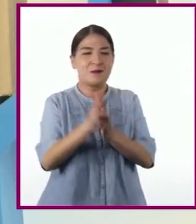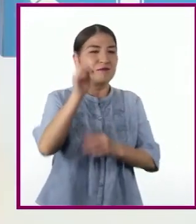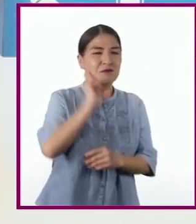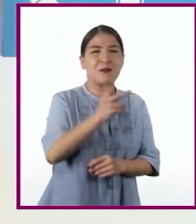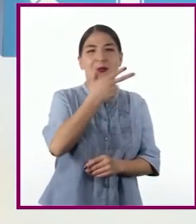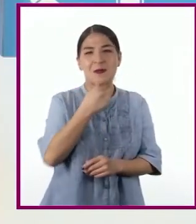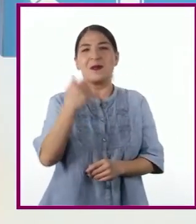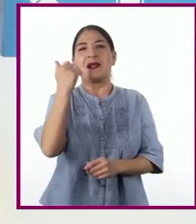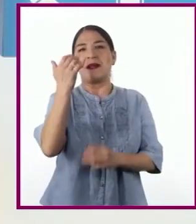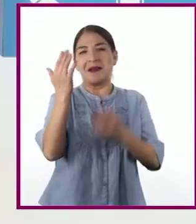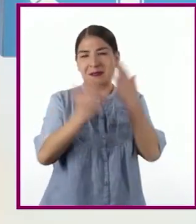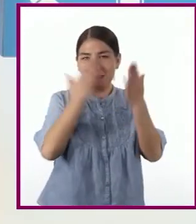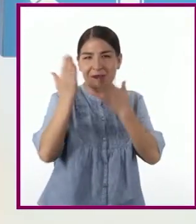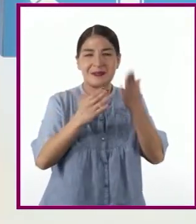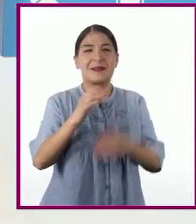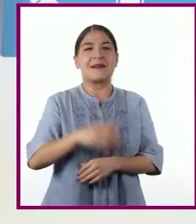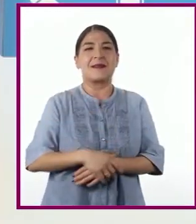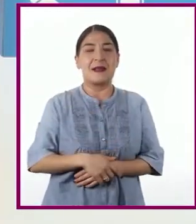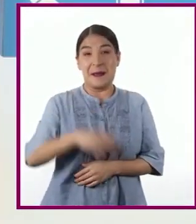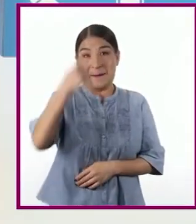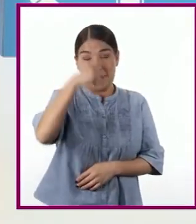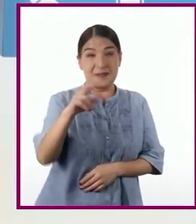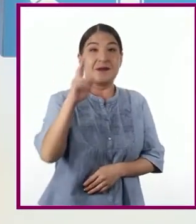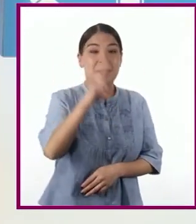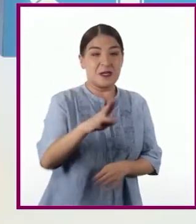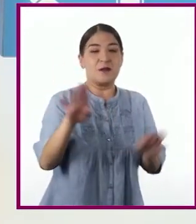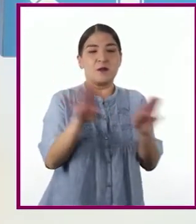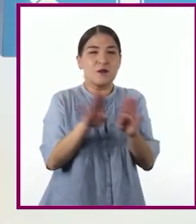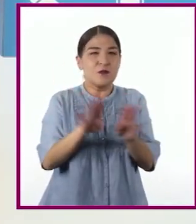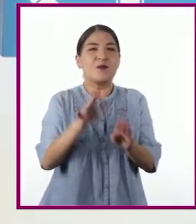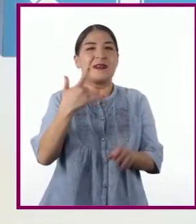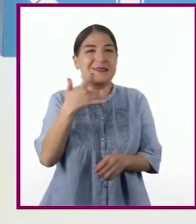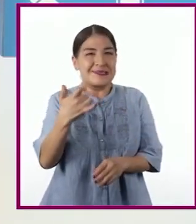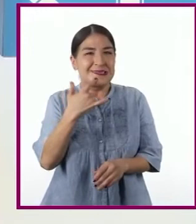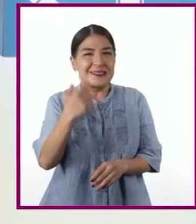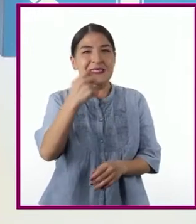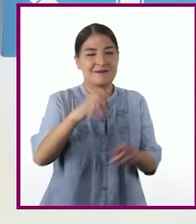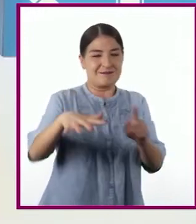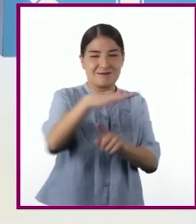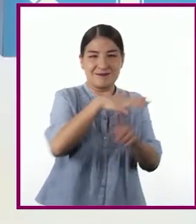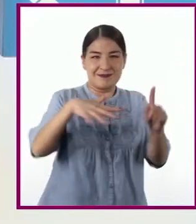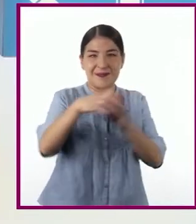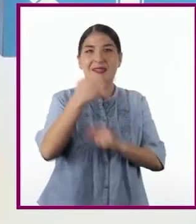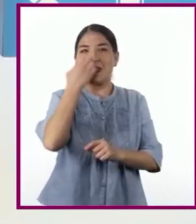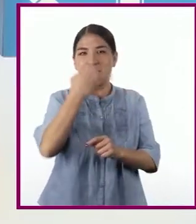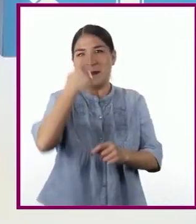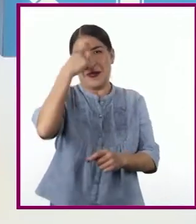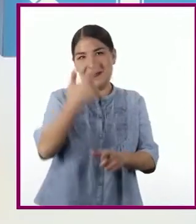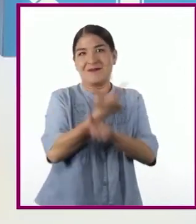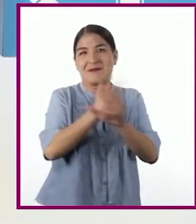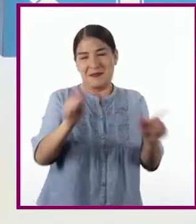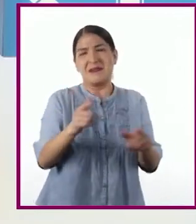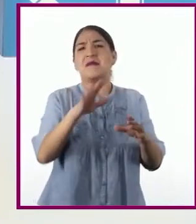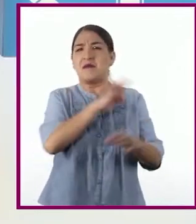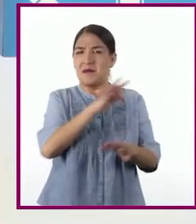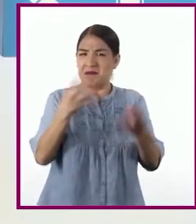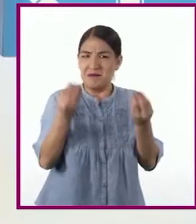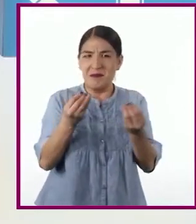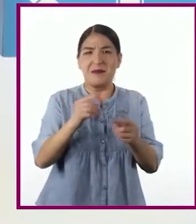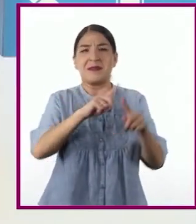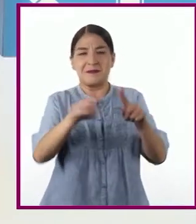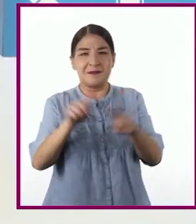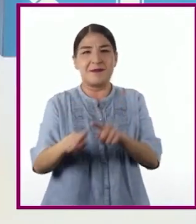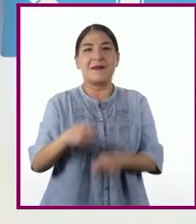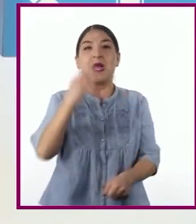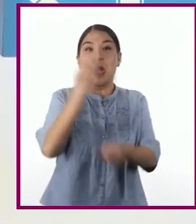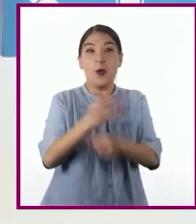estudiantes? Las posibilidades para ejercer las libertades en su entorno escolar son muchas. En el caso